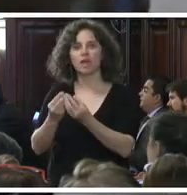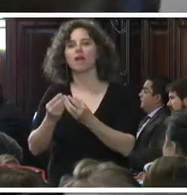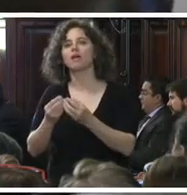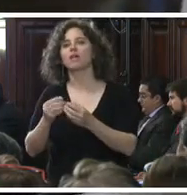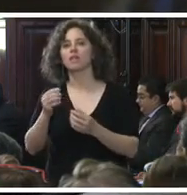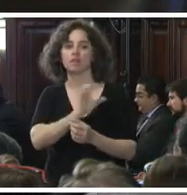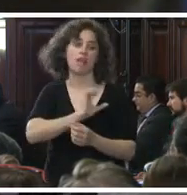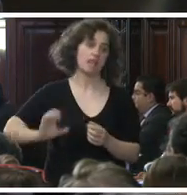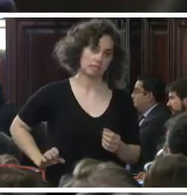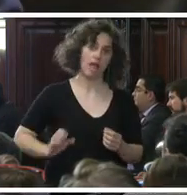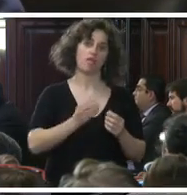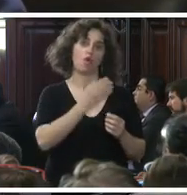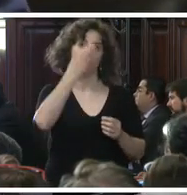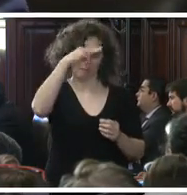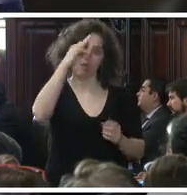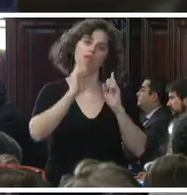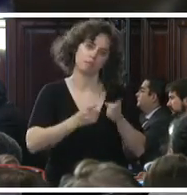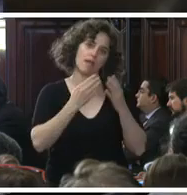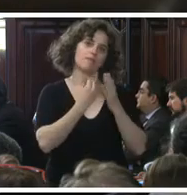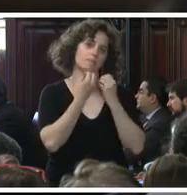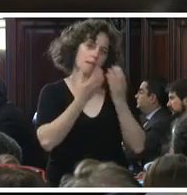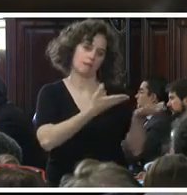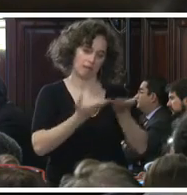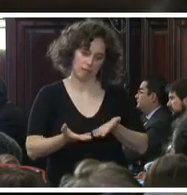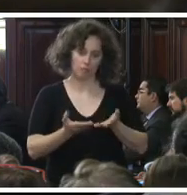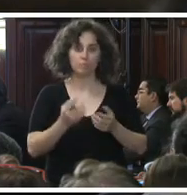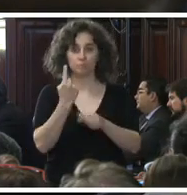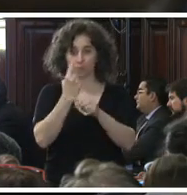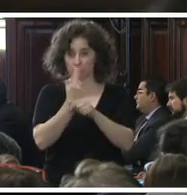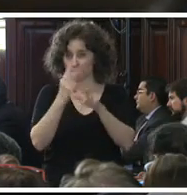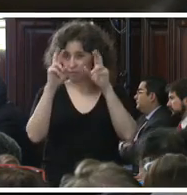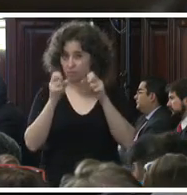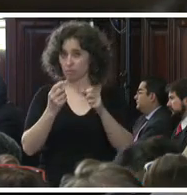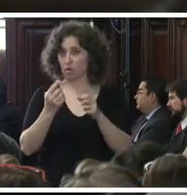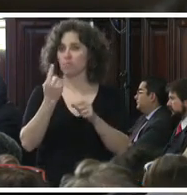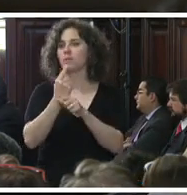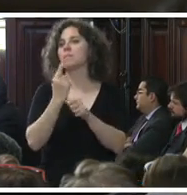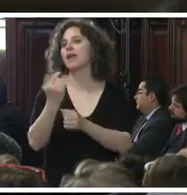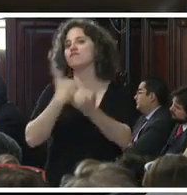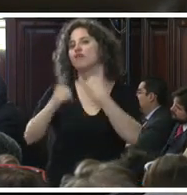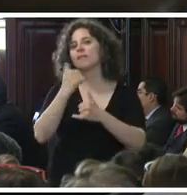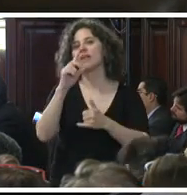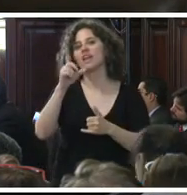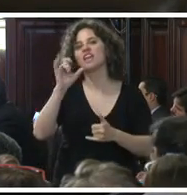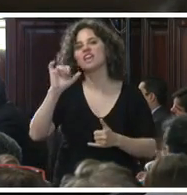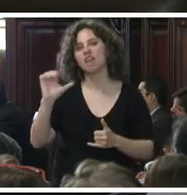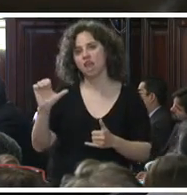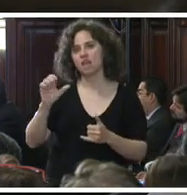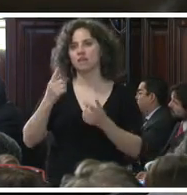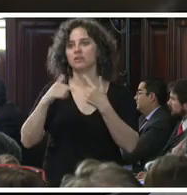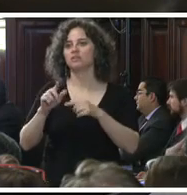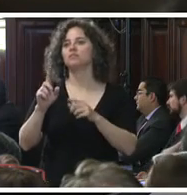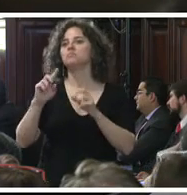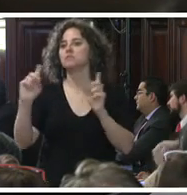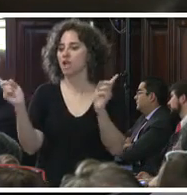estado mexicano dos temas el primer tema tienen primer informe energía esté en el grupo